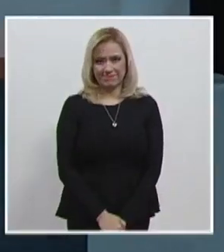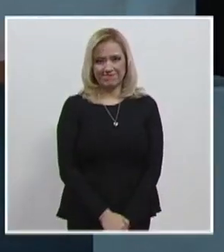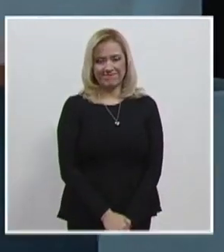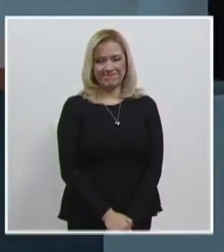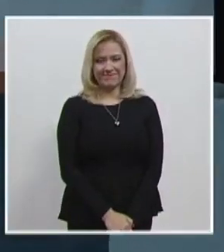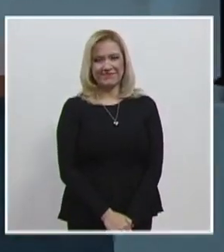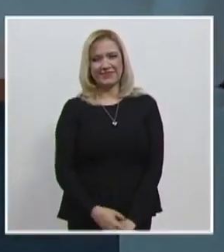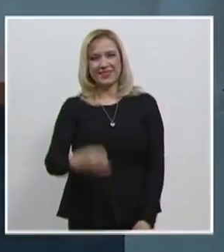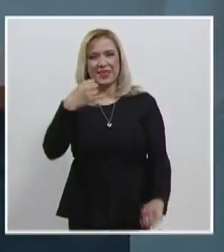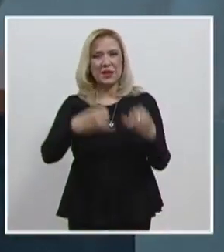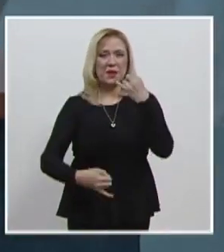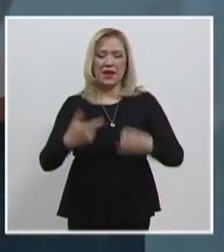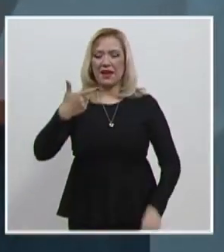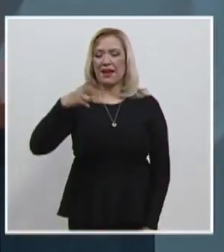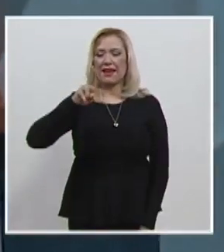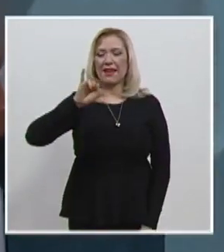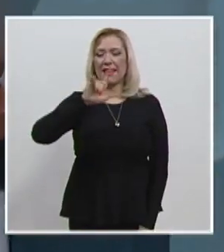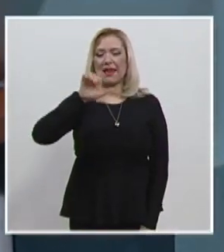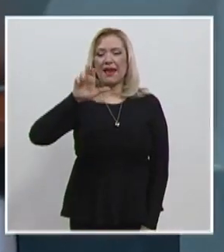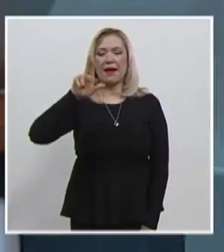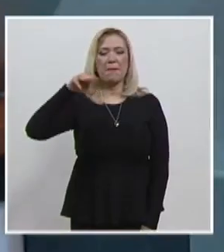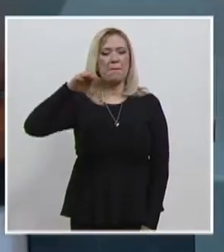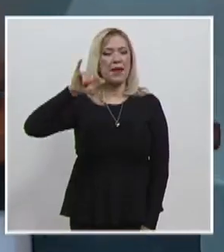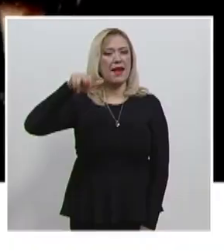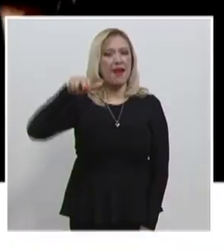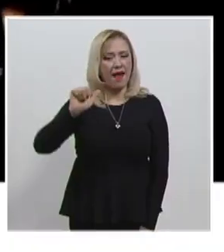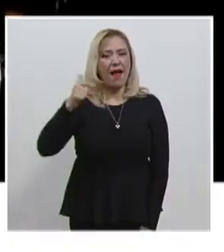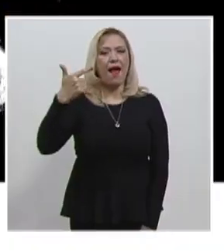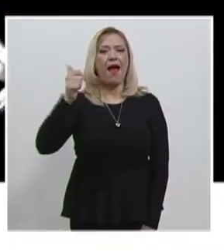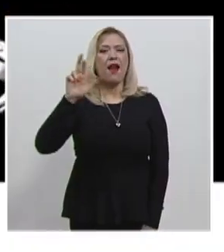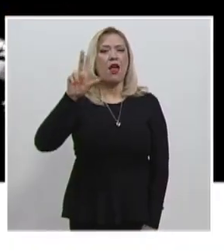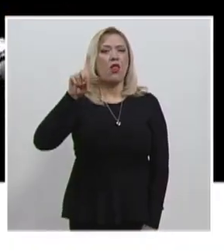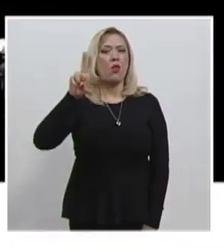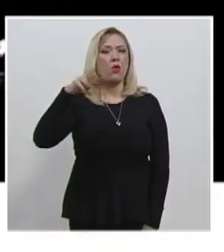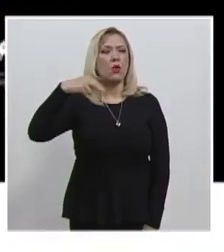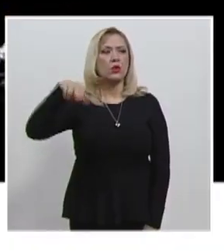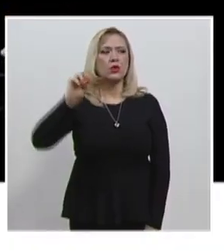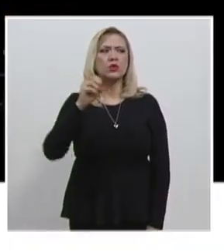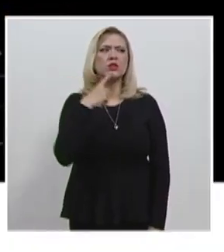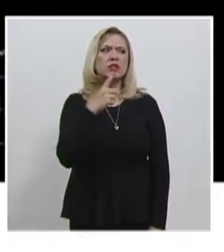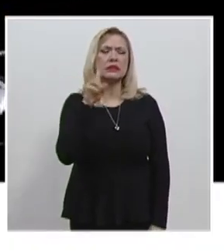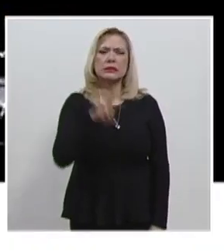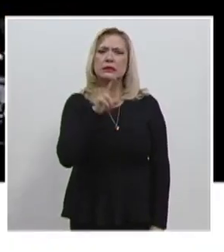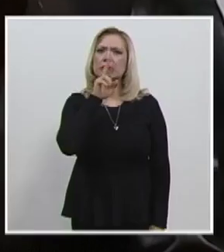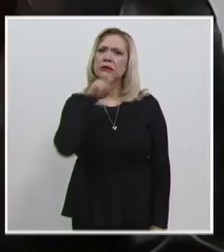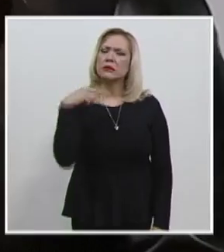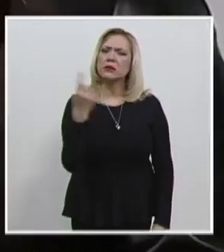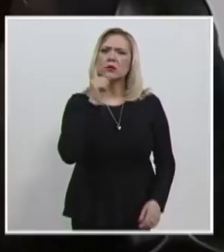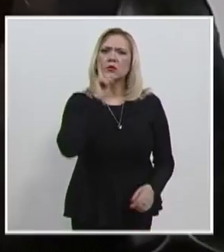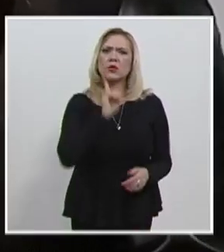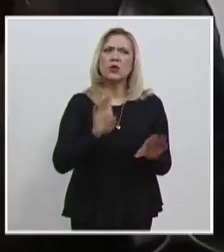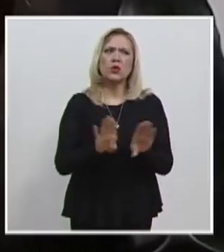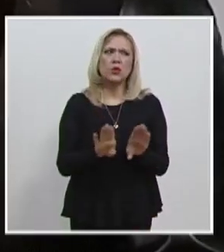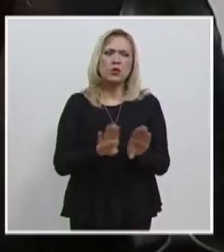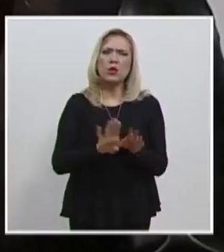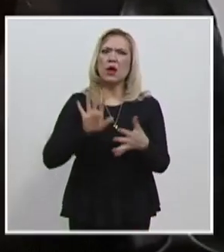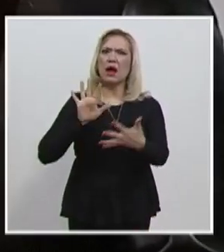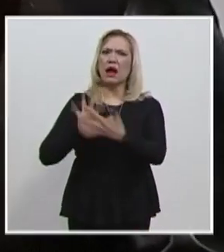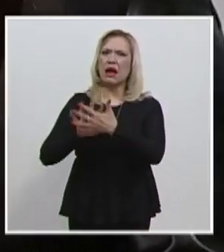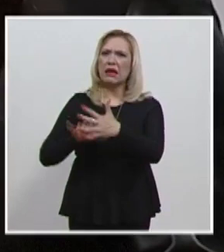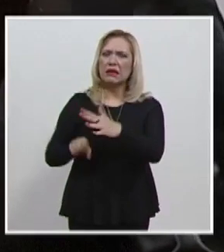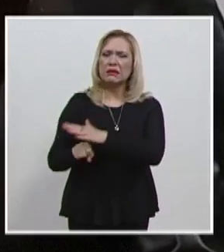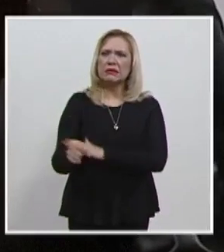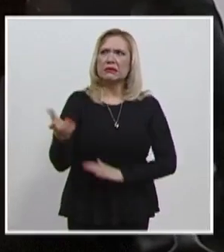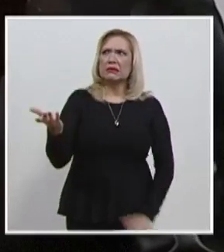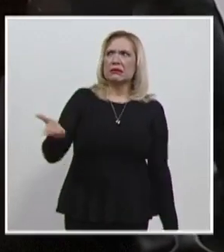la jueza Guillermina Matías garduño aseguró que existe una problemática preocupante que viven las mujeres que se encuentran en prisión